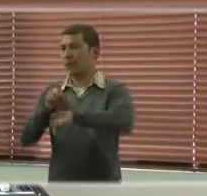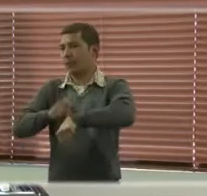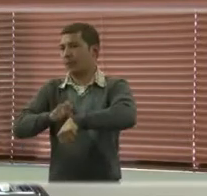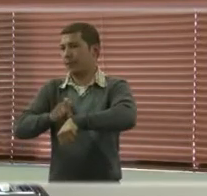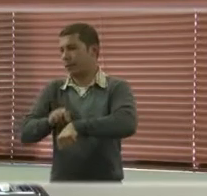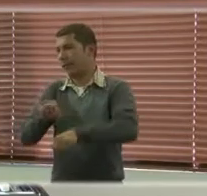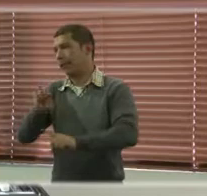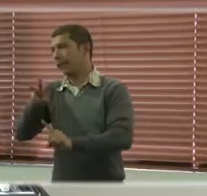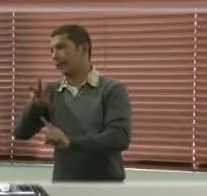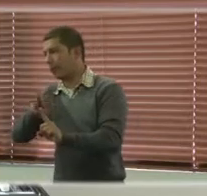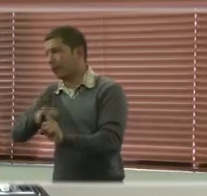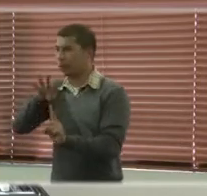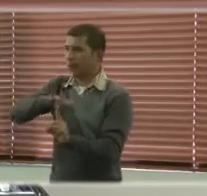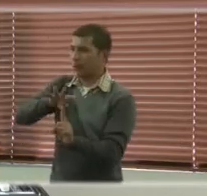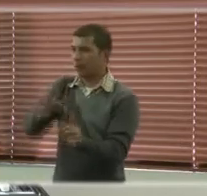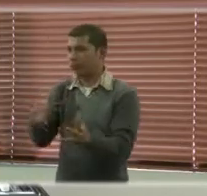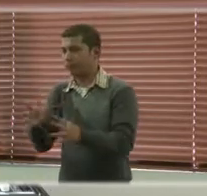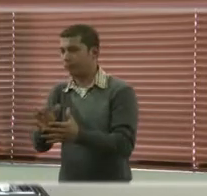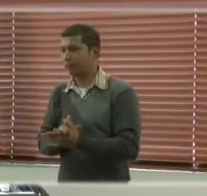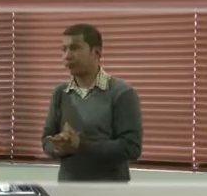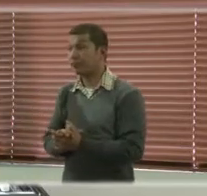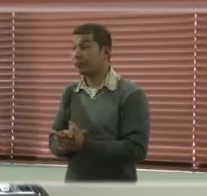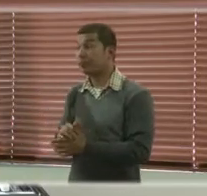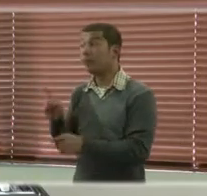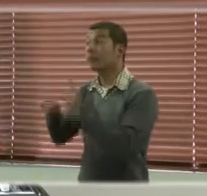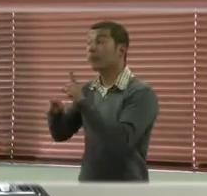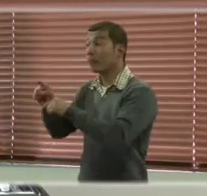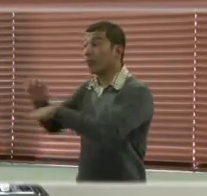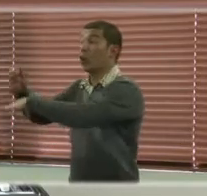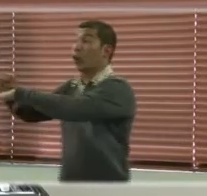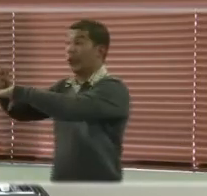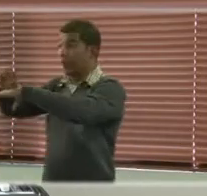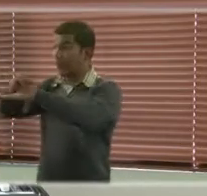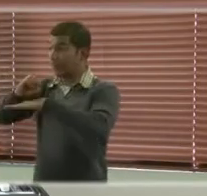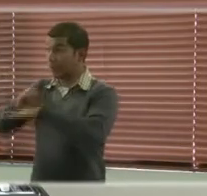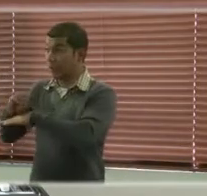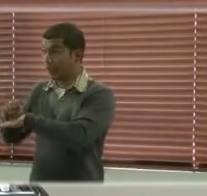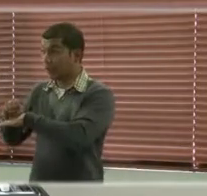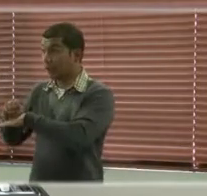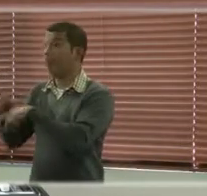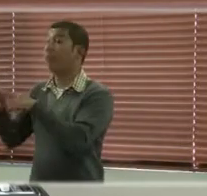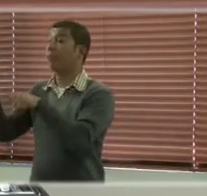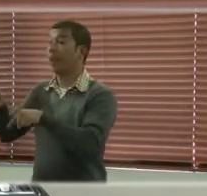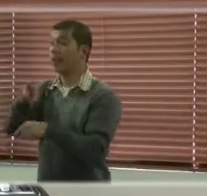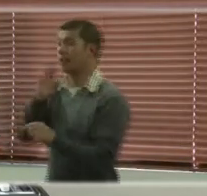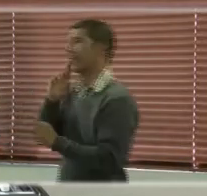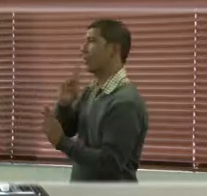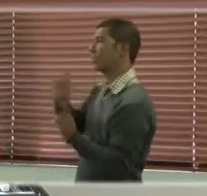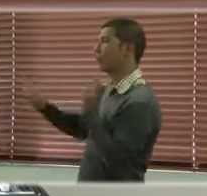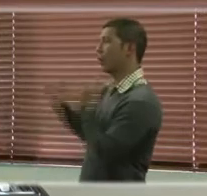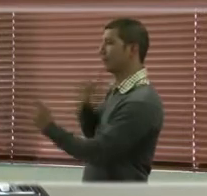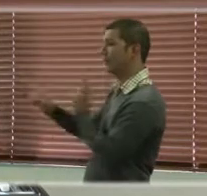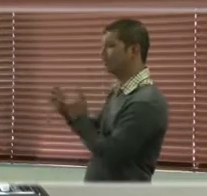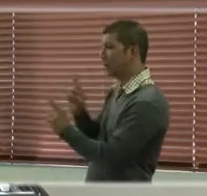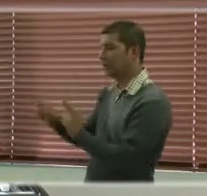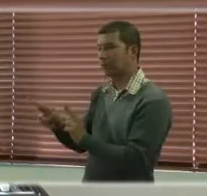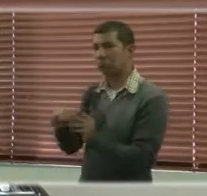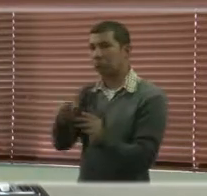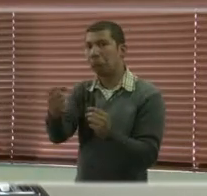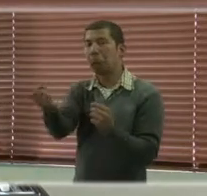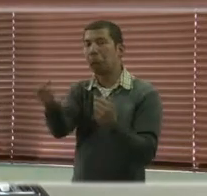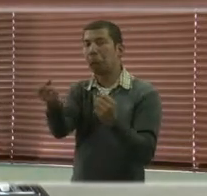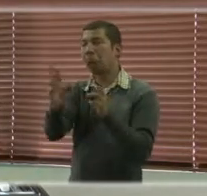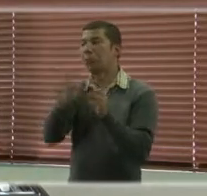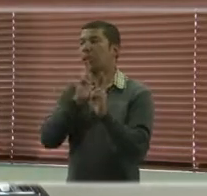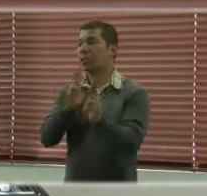organizaciones de sociedad civil suelen también enviar sus propias respuestas a esa lista de preguntas entonces una